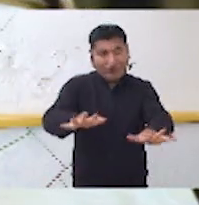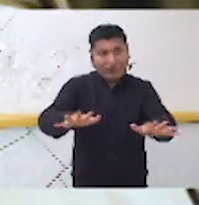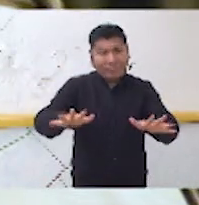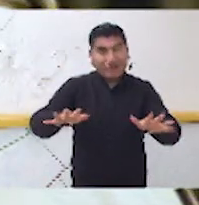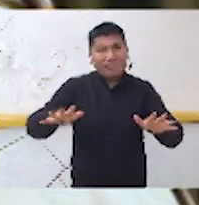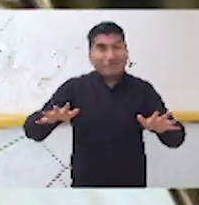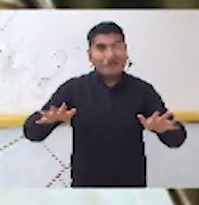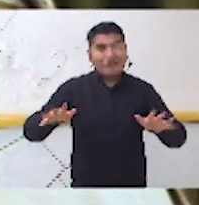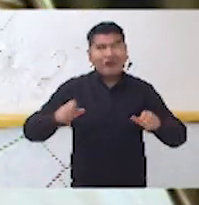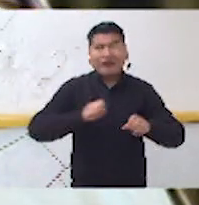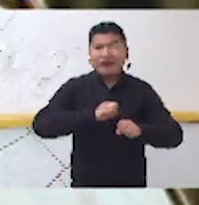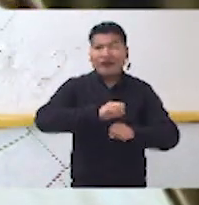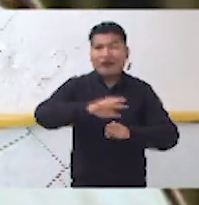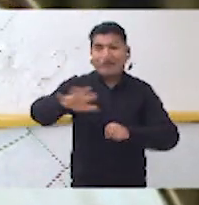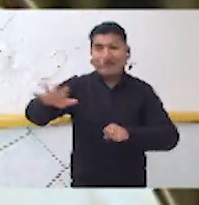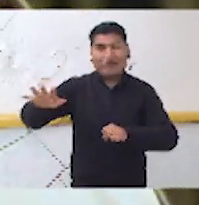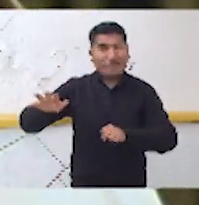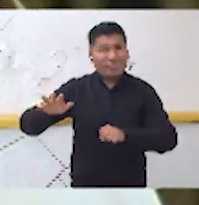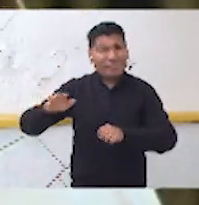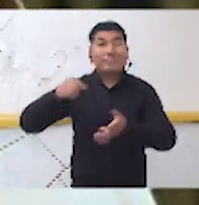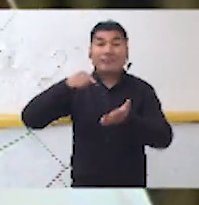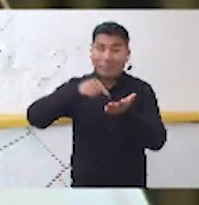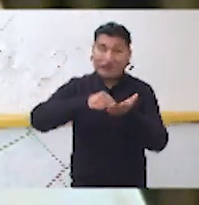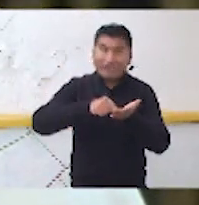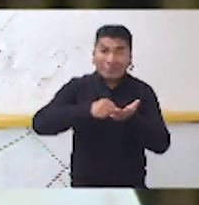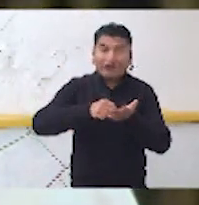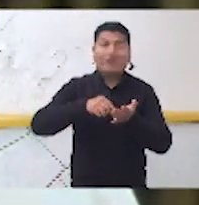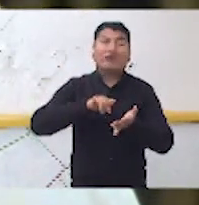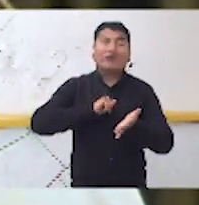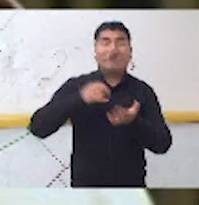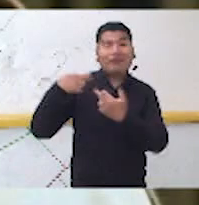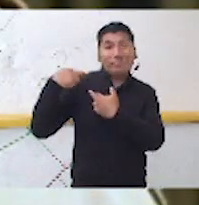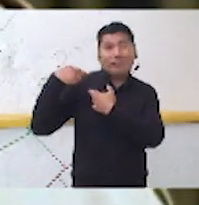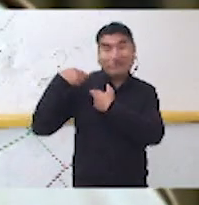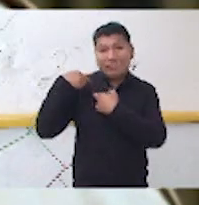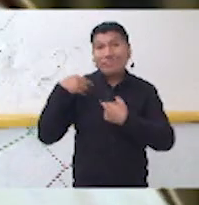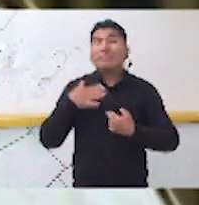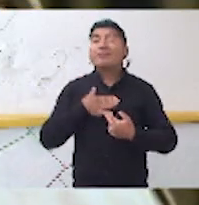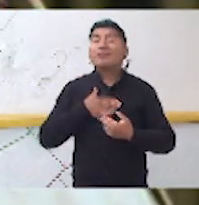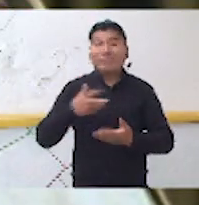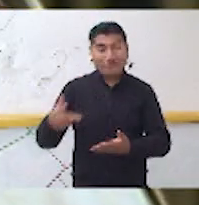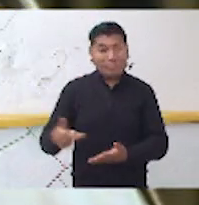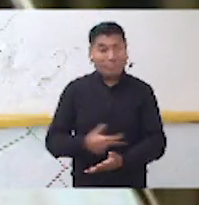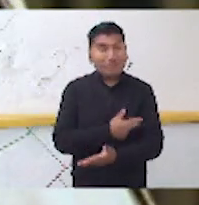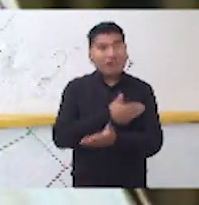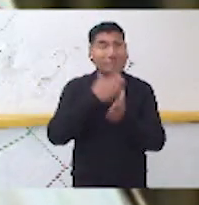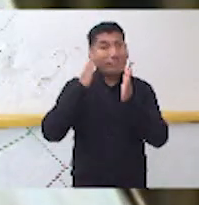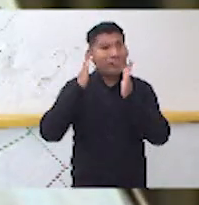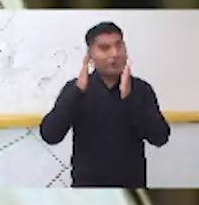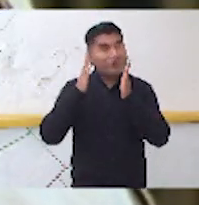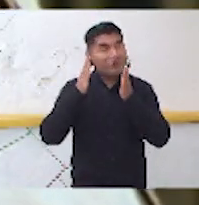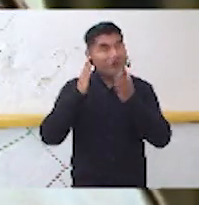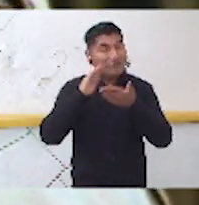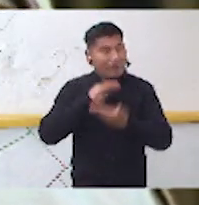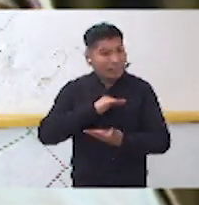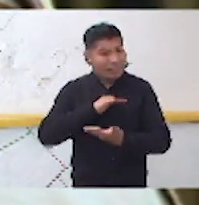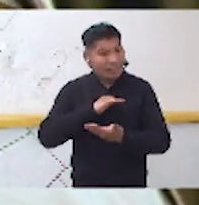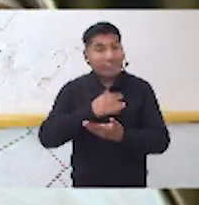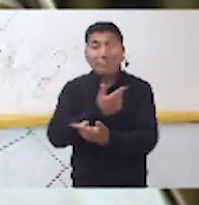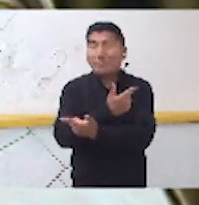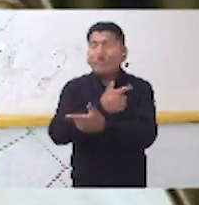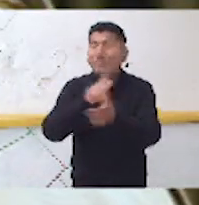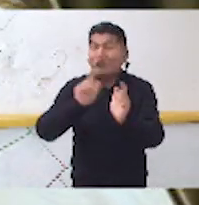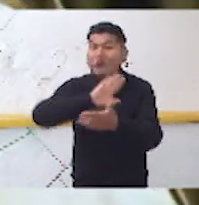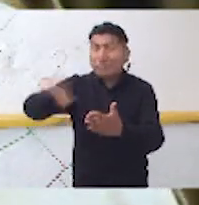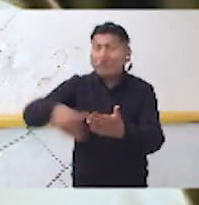sus ovejas dispersa. Así me ocuparé de mis ovejas y las libraré de todos los